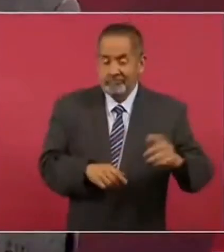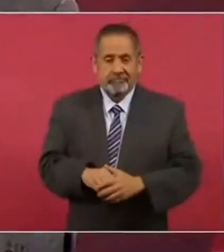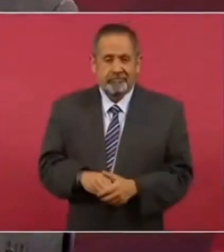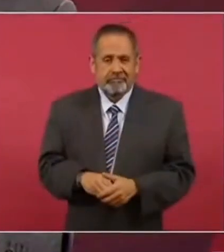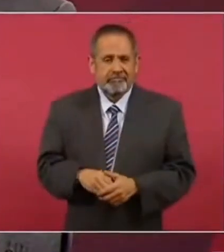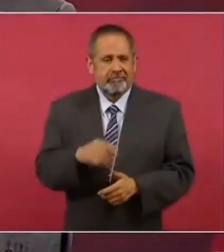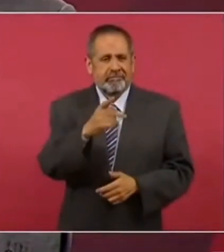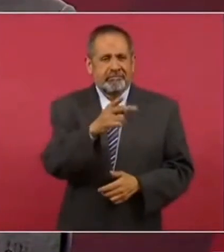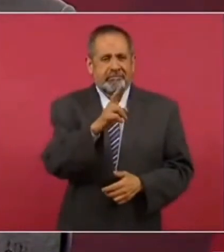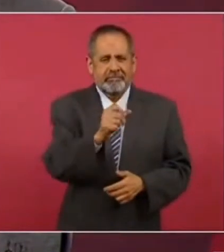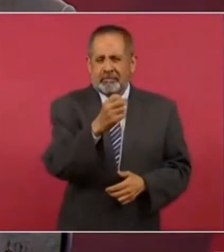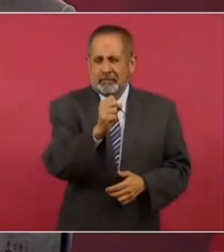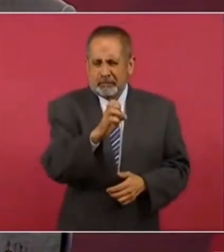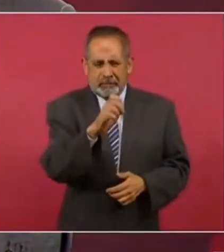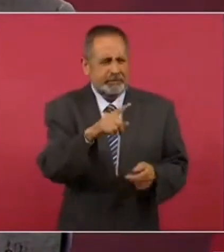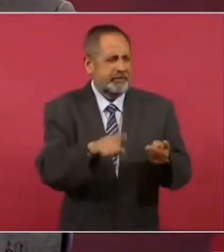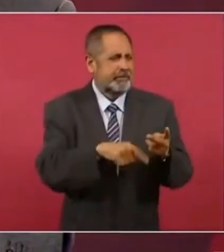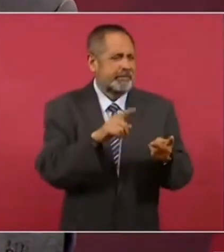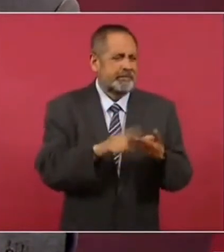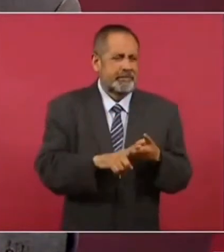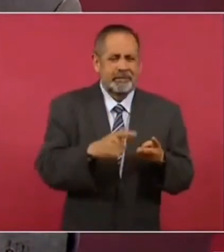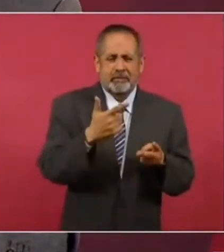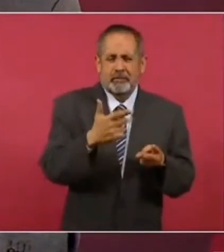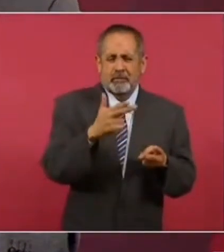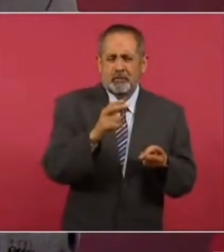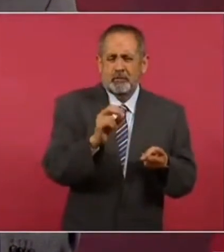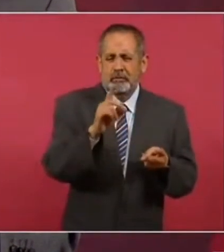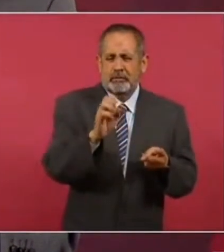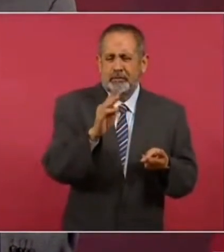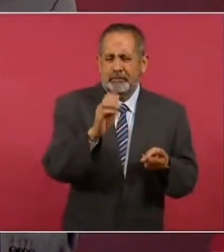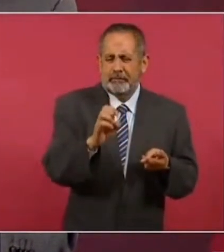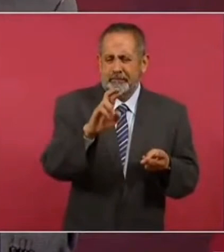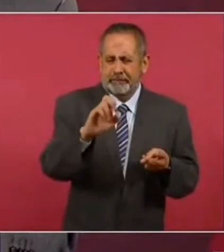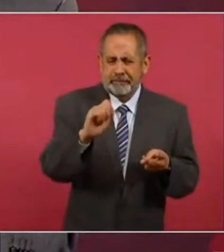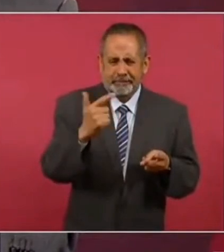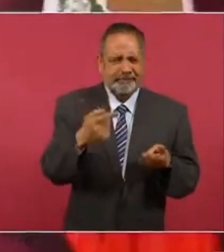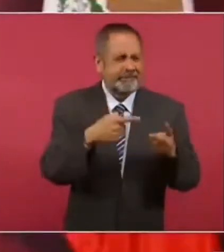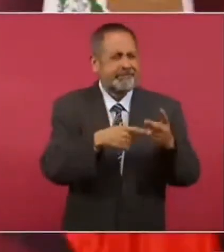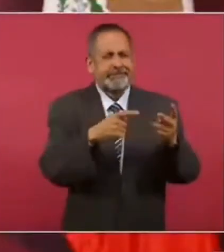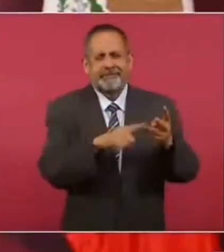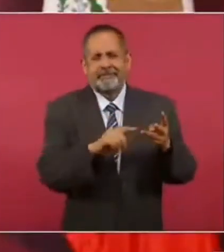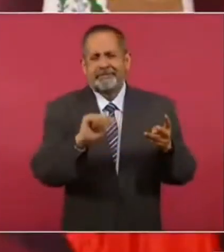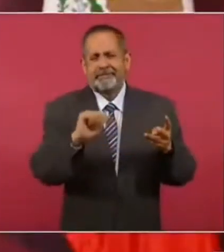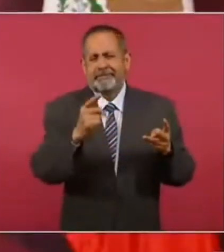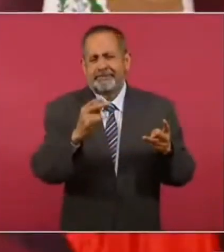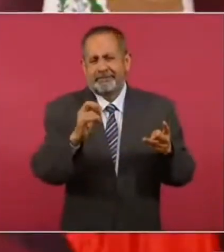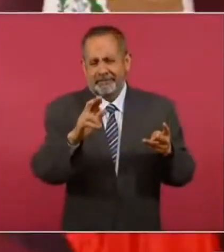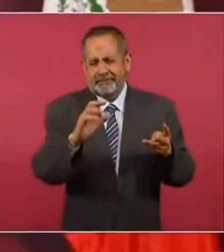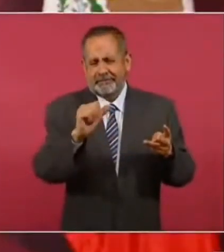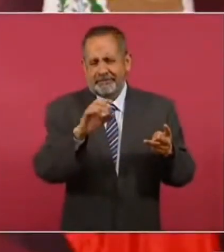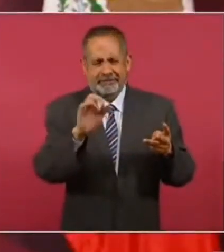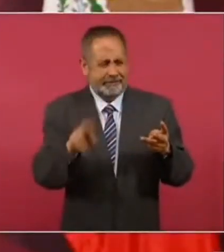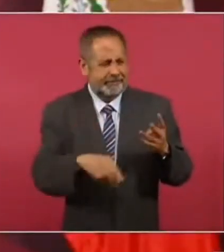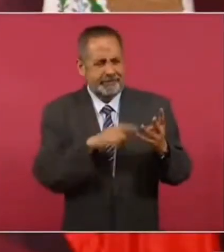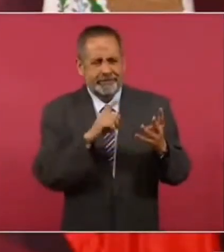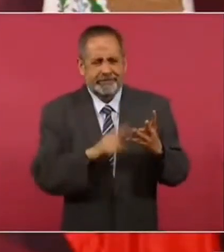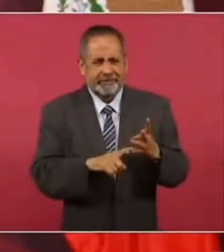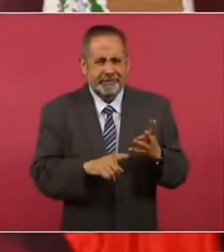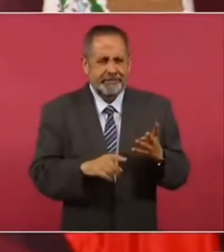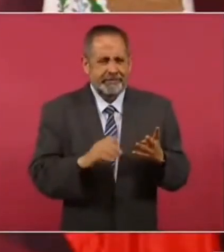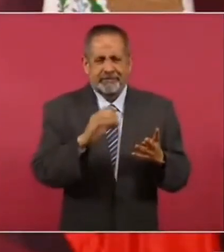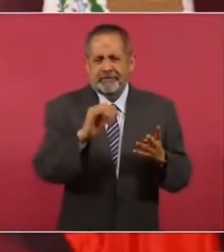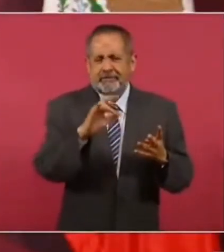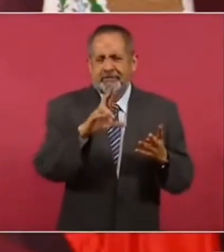de Krause, de Goldenberg, de Aguilar Camín,